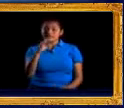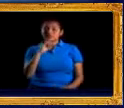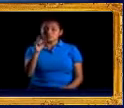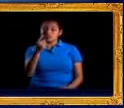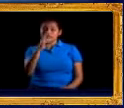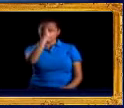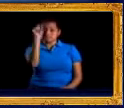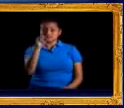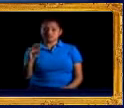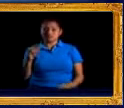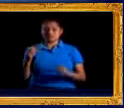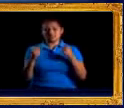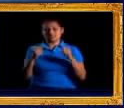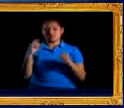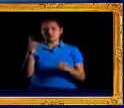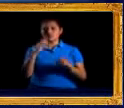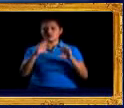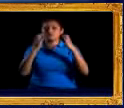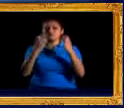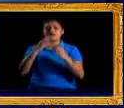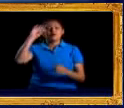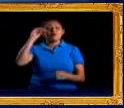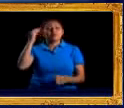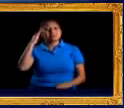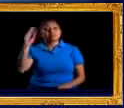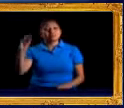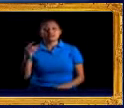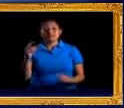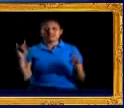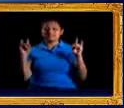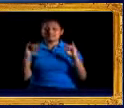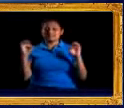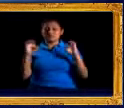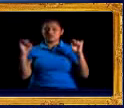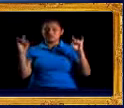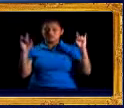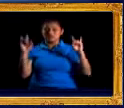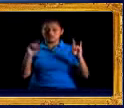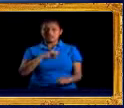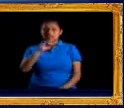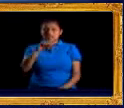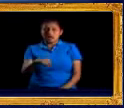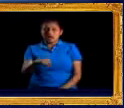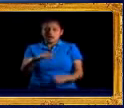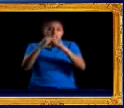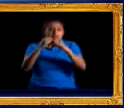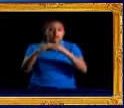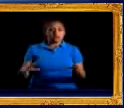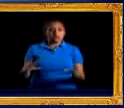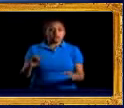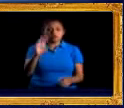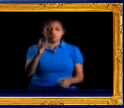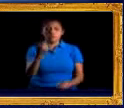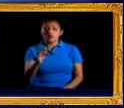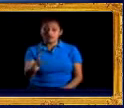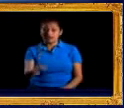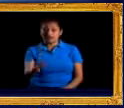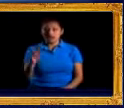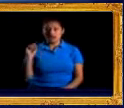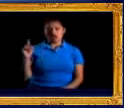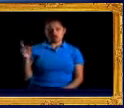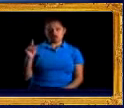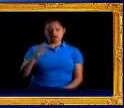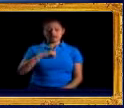que se hace todo el mundo, porque sabemos que Estados Unidos, hermano, está perdiendo su moneda, el dólar